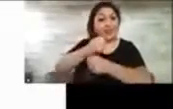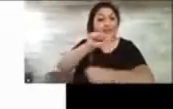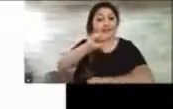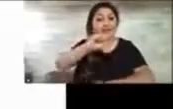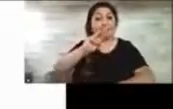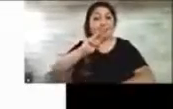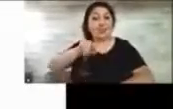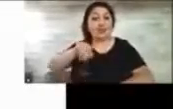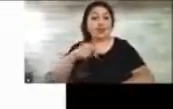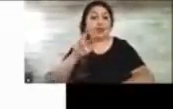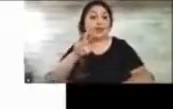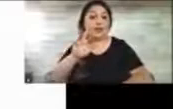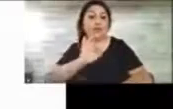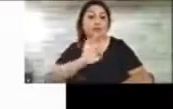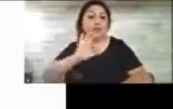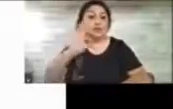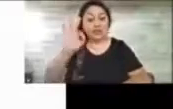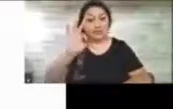63,9%, mientras